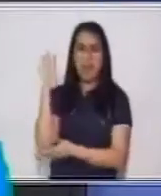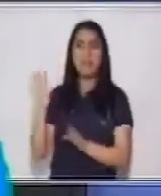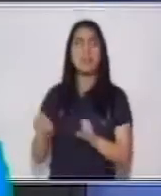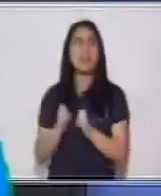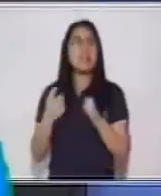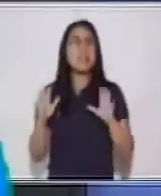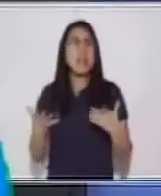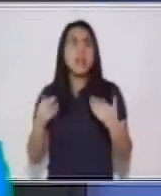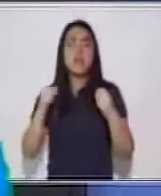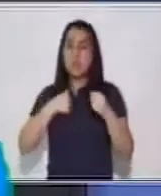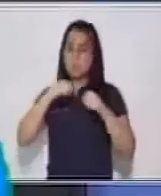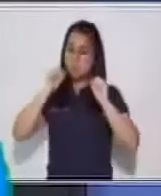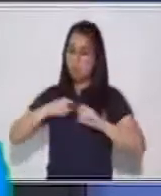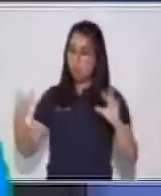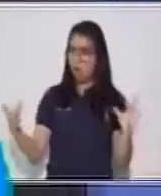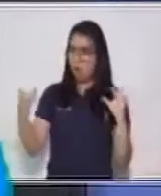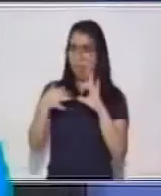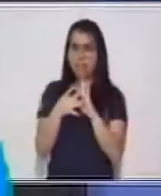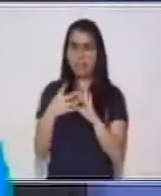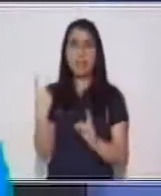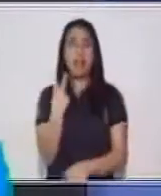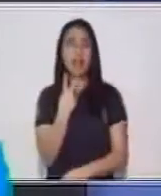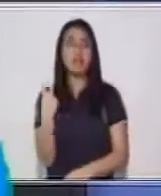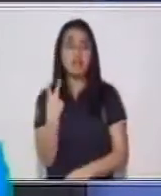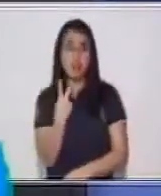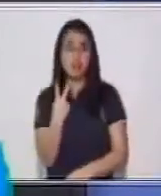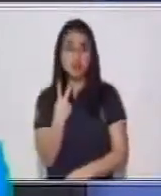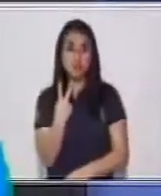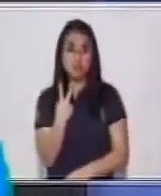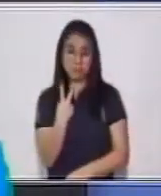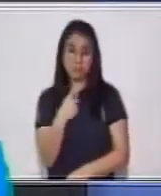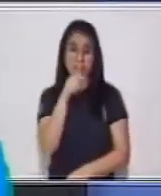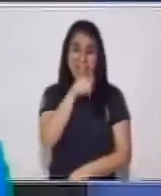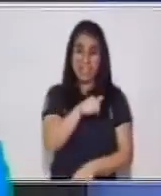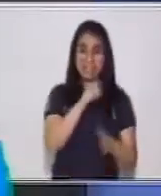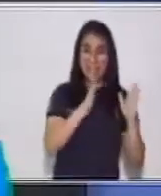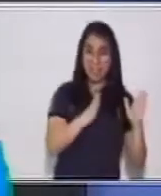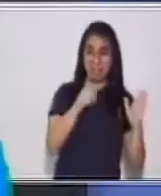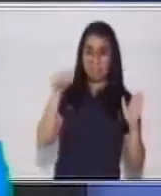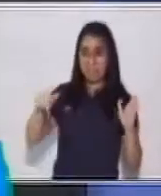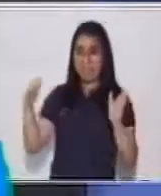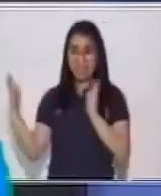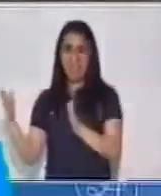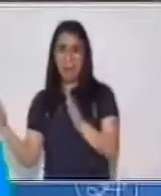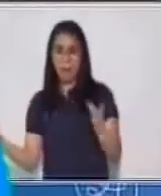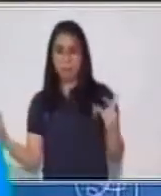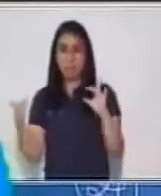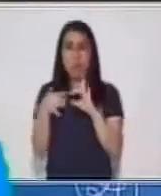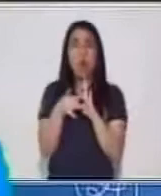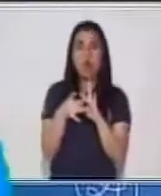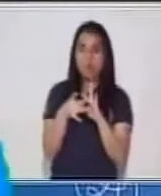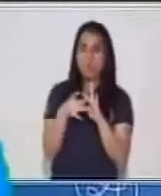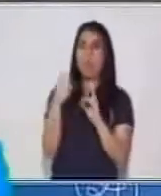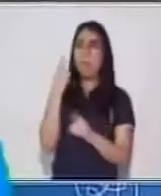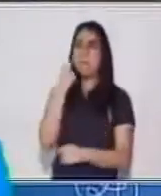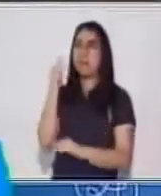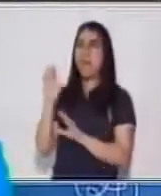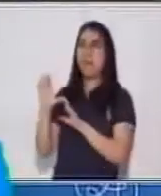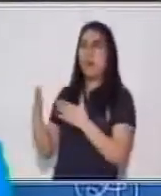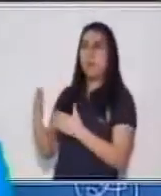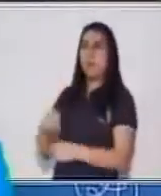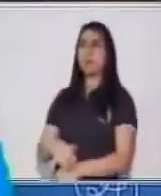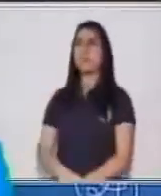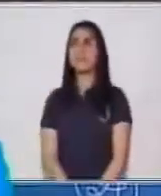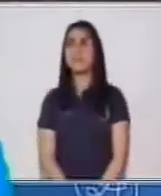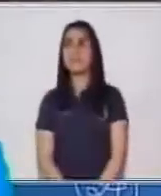la tangente de 60 va a ser igual a la tangente de 30 por X más 50. ¿Verdad? Podemos